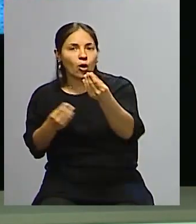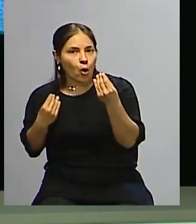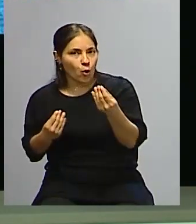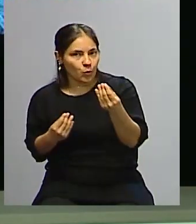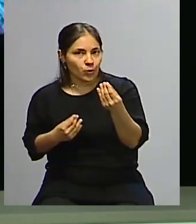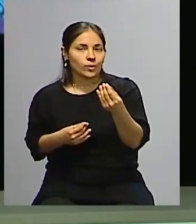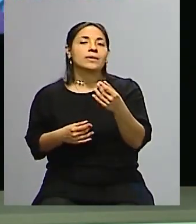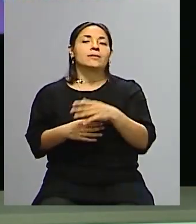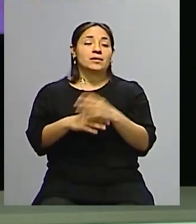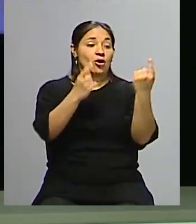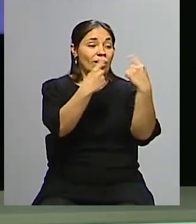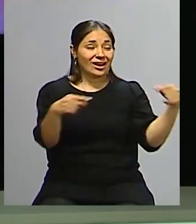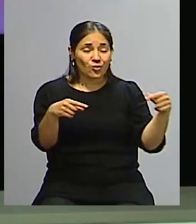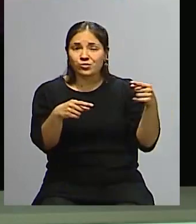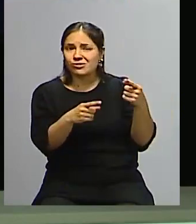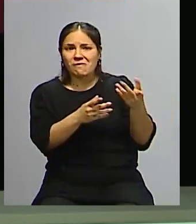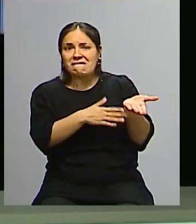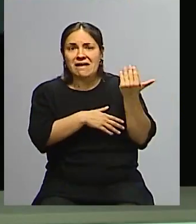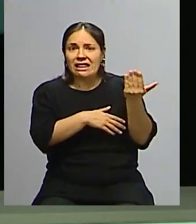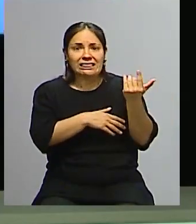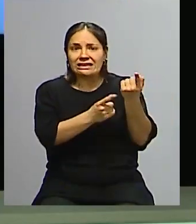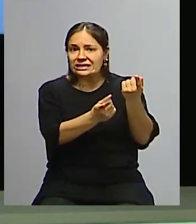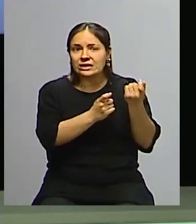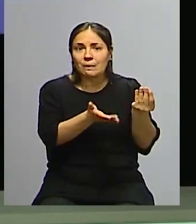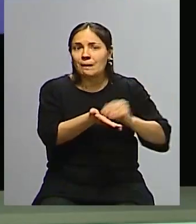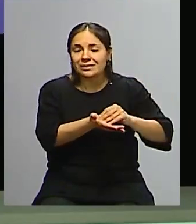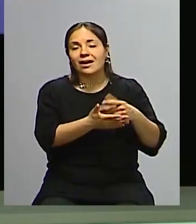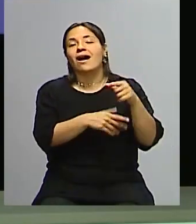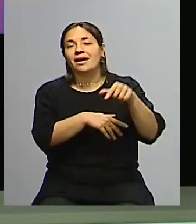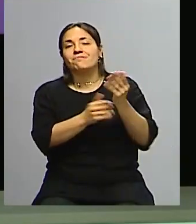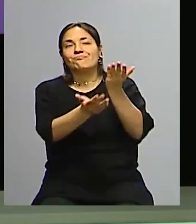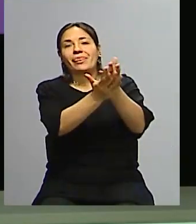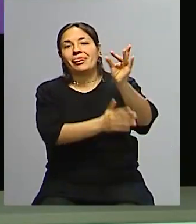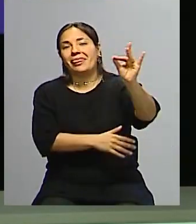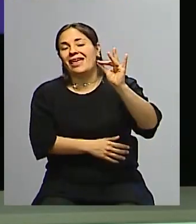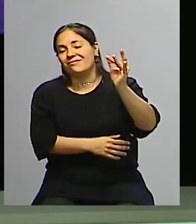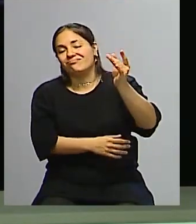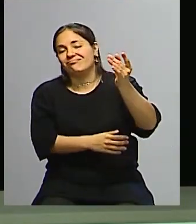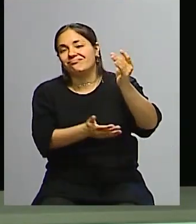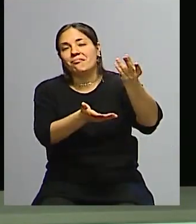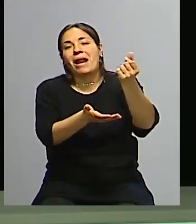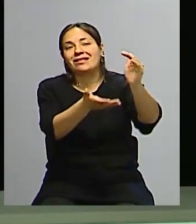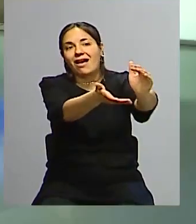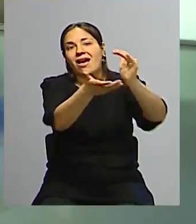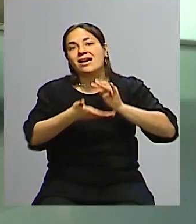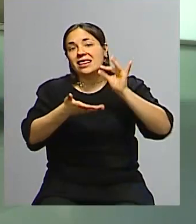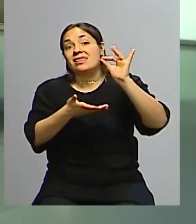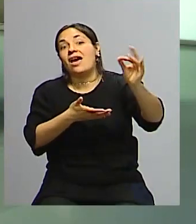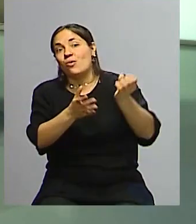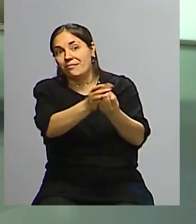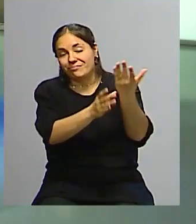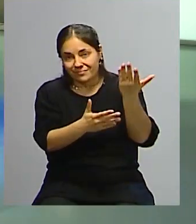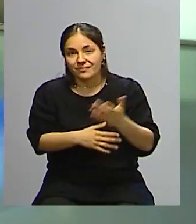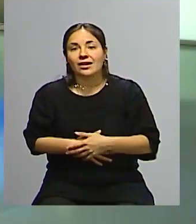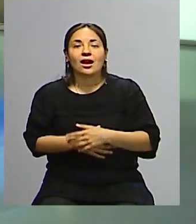alcanza con ese recurso es cuando empiezo a tomar endeudamiento. Pero el presupuesto no genera recursos. El recurso proviene justamente